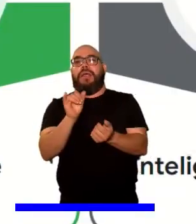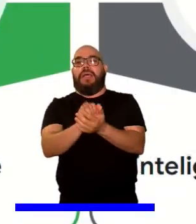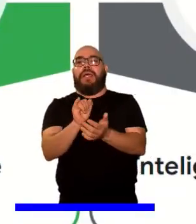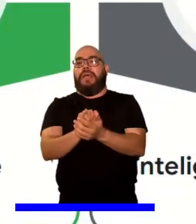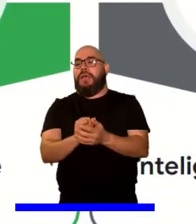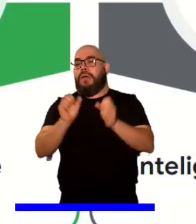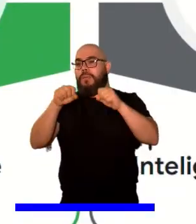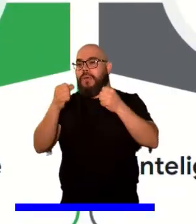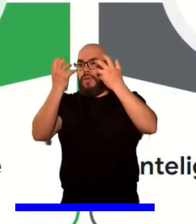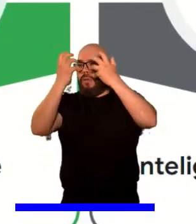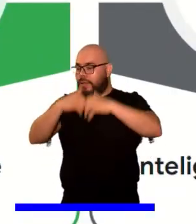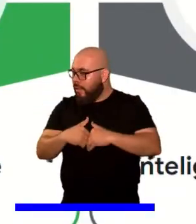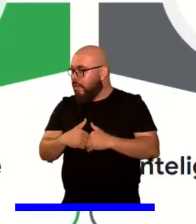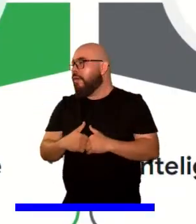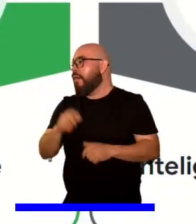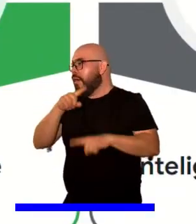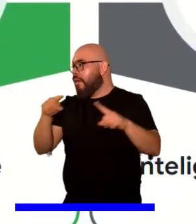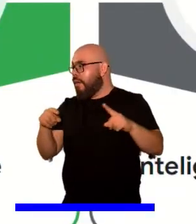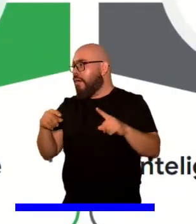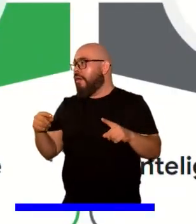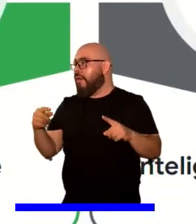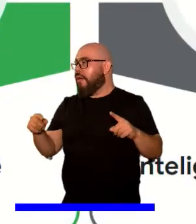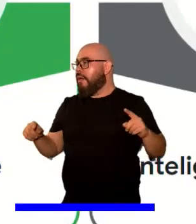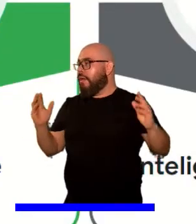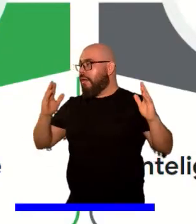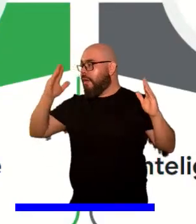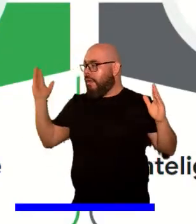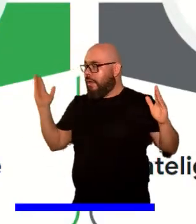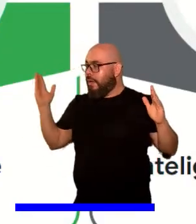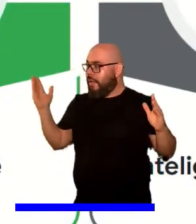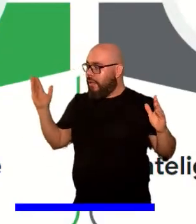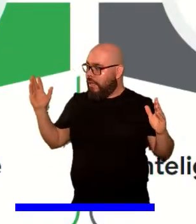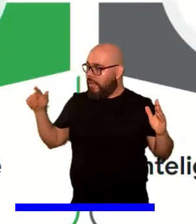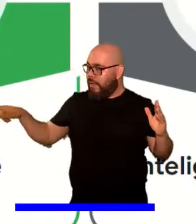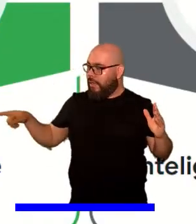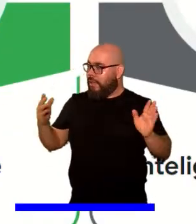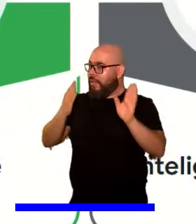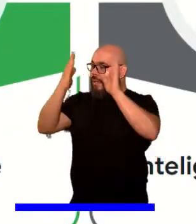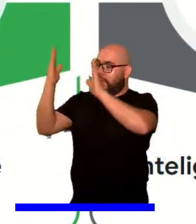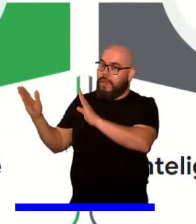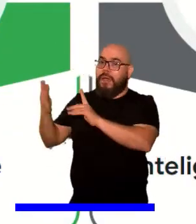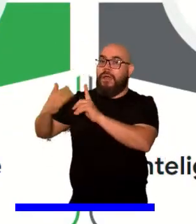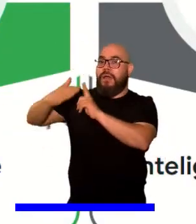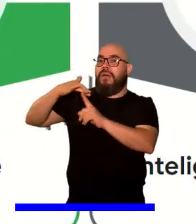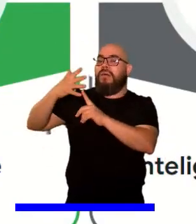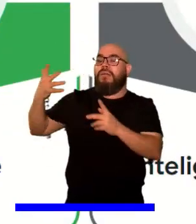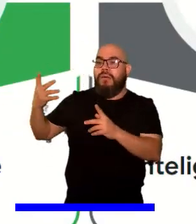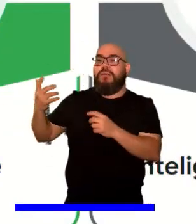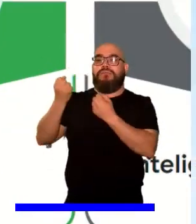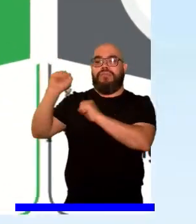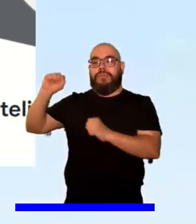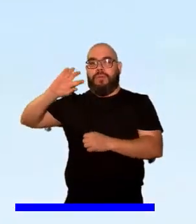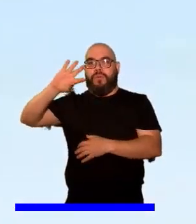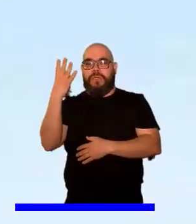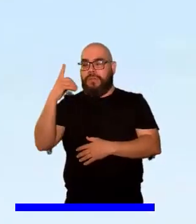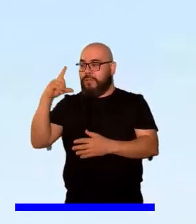me pueden ayudar un poco con la presentación para que se vea también el borde derecho, pero estamos hablando de una cuarta revolución en el siglo XXI, que es la